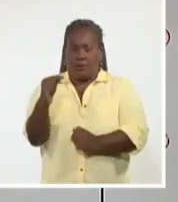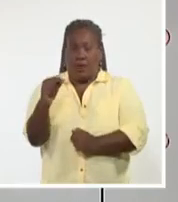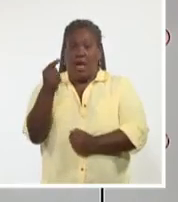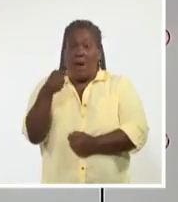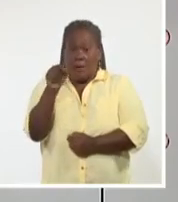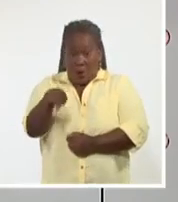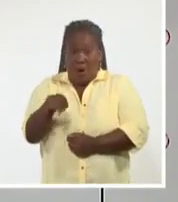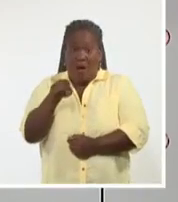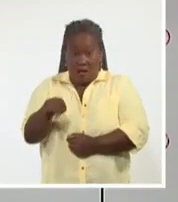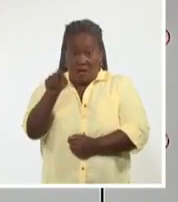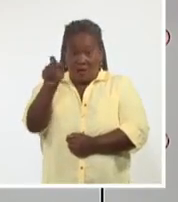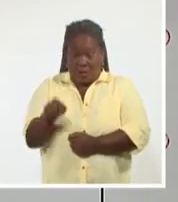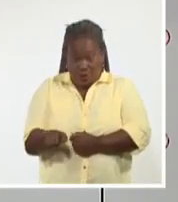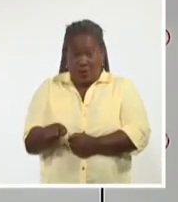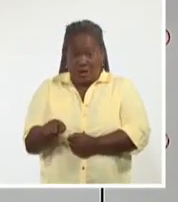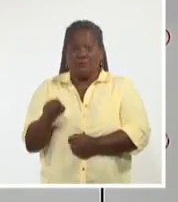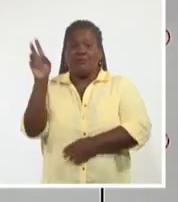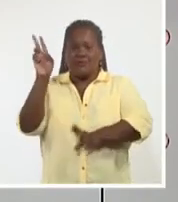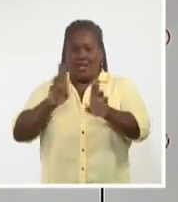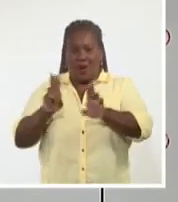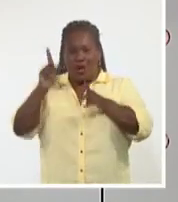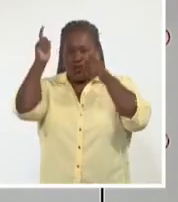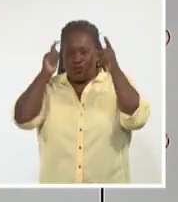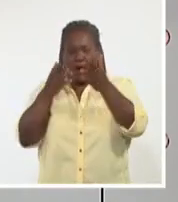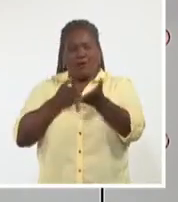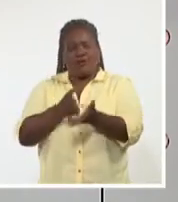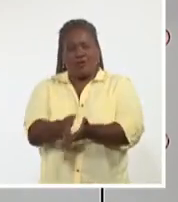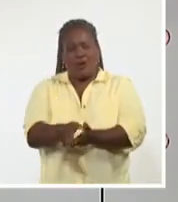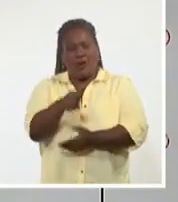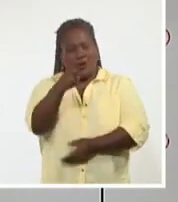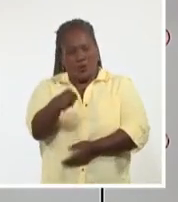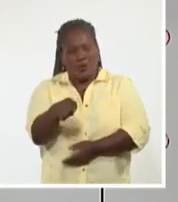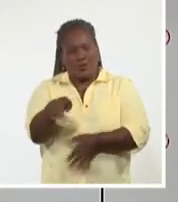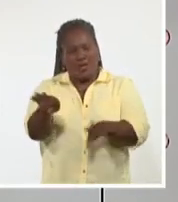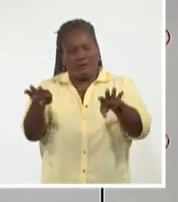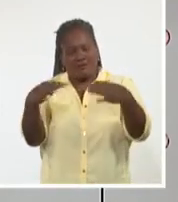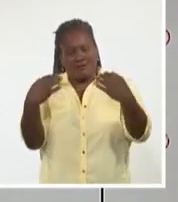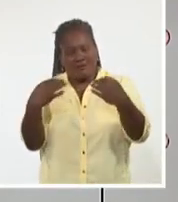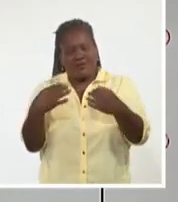están los seguidores de hugo chávez para continuar mantengas informados la verdad necesita de nosotros